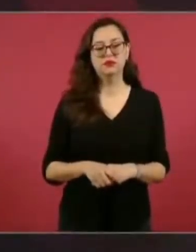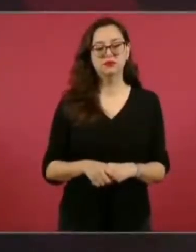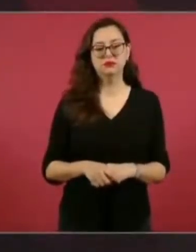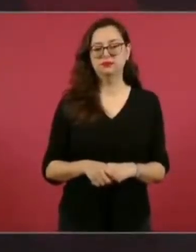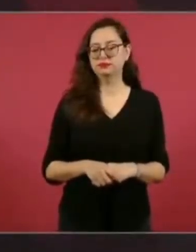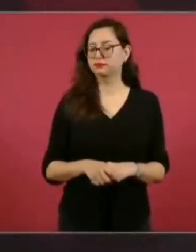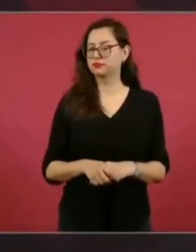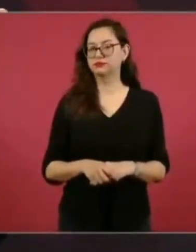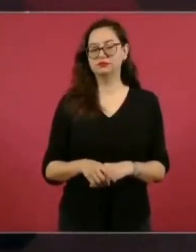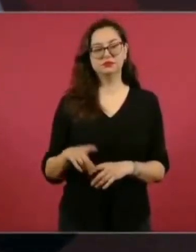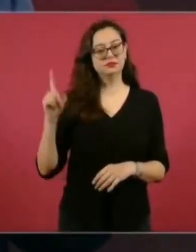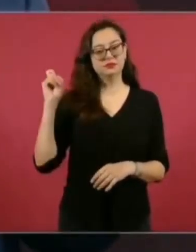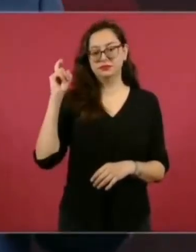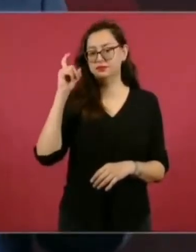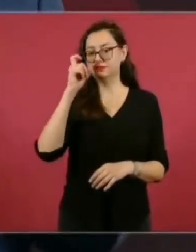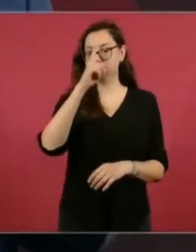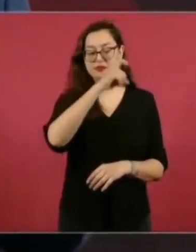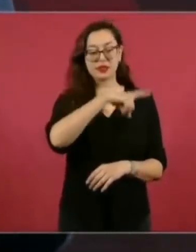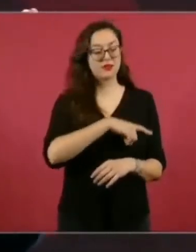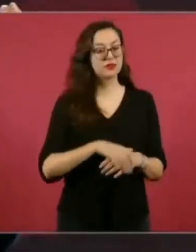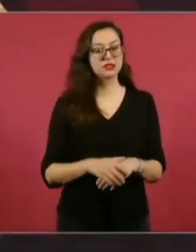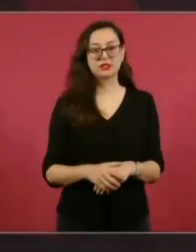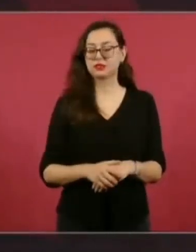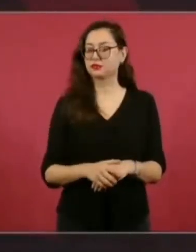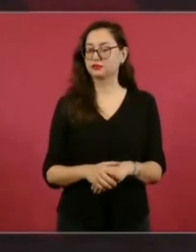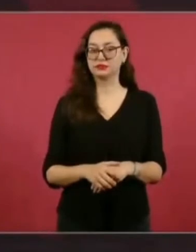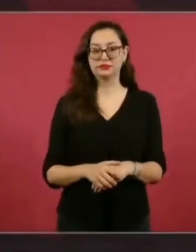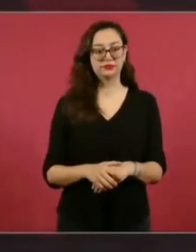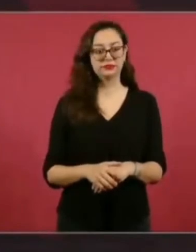estaba muy controlado, muy centralizado.